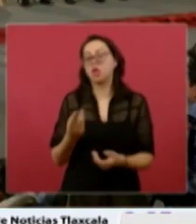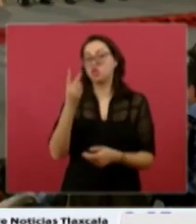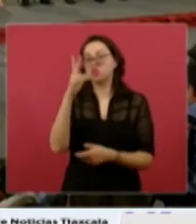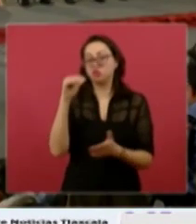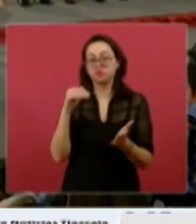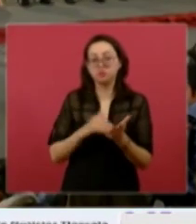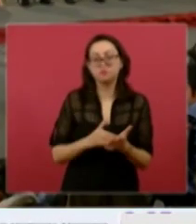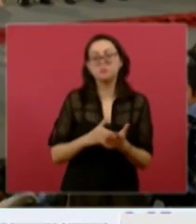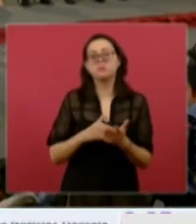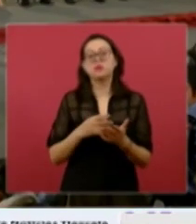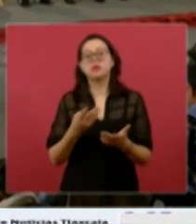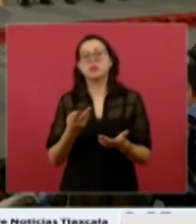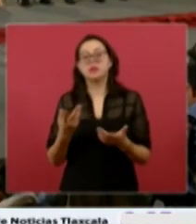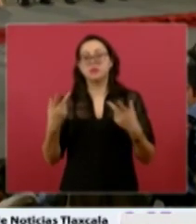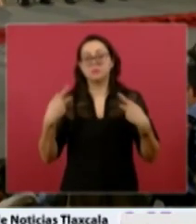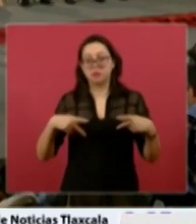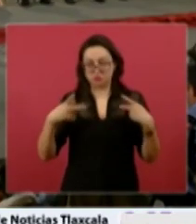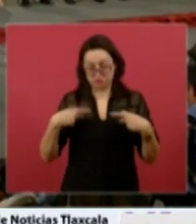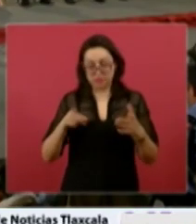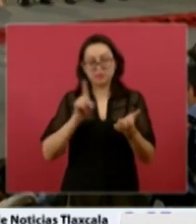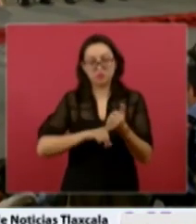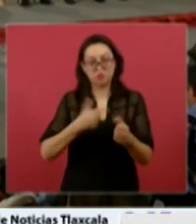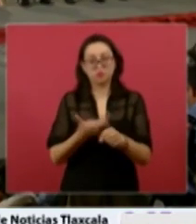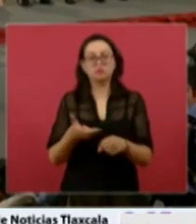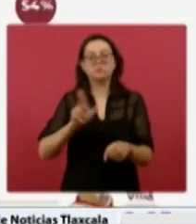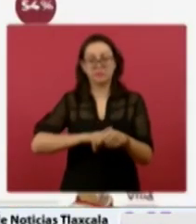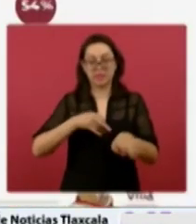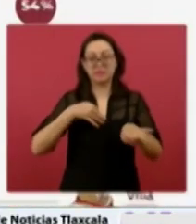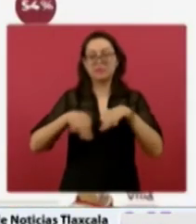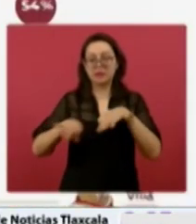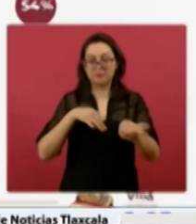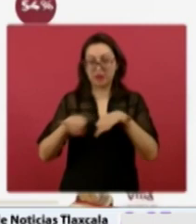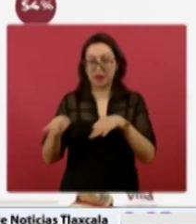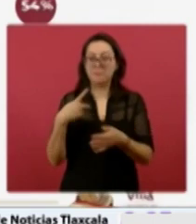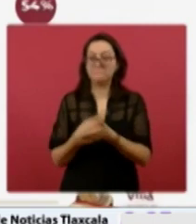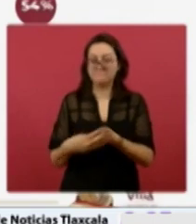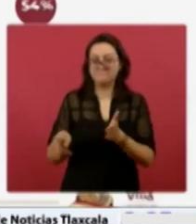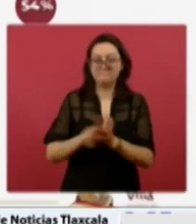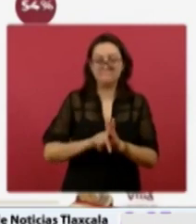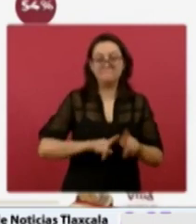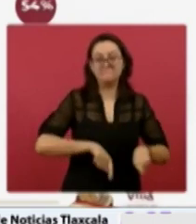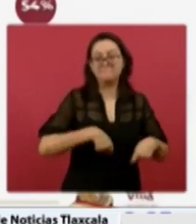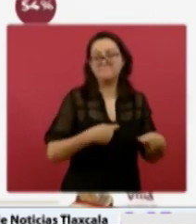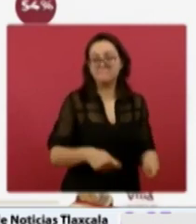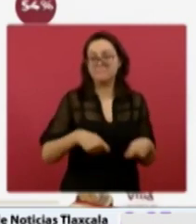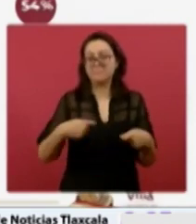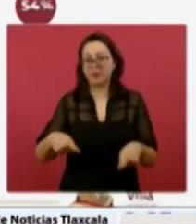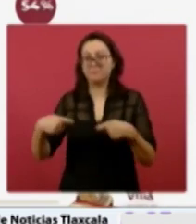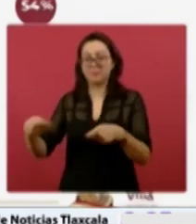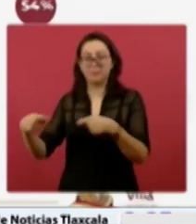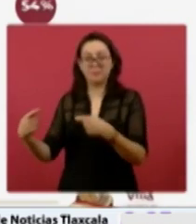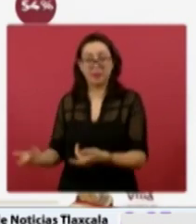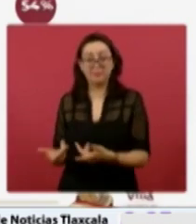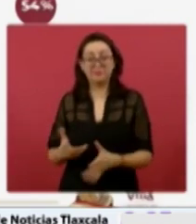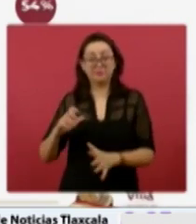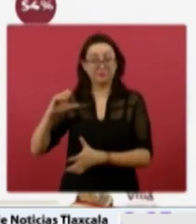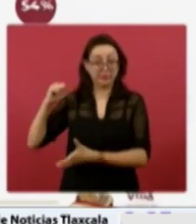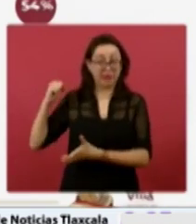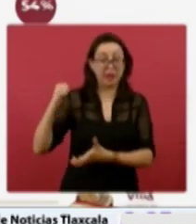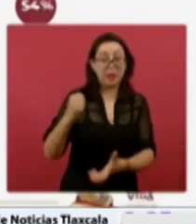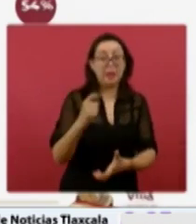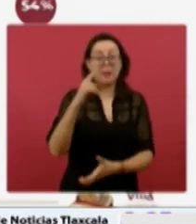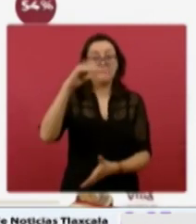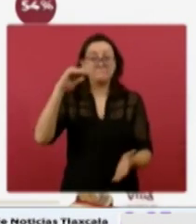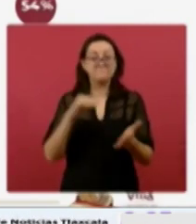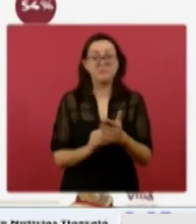la colaboración en materia de recursos humanos, de infraestructura, equipamiento, abasto de medicamentos e insumos asociados